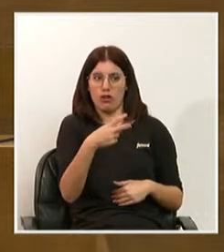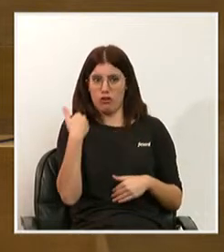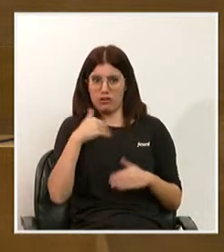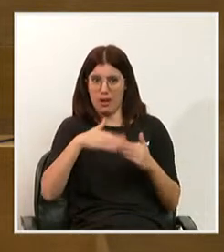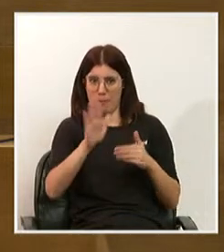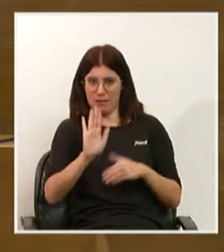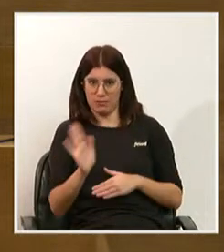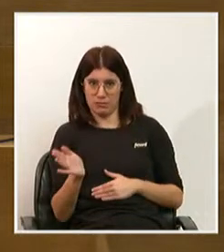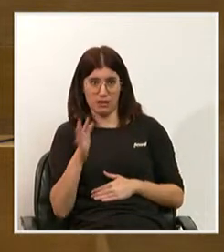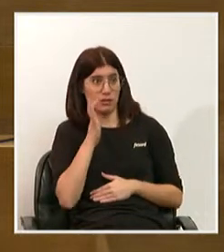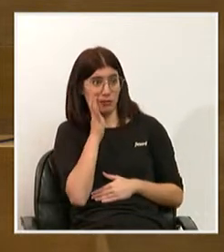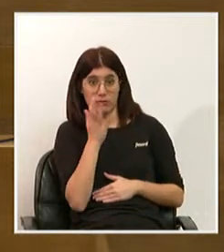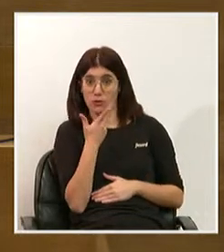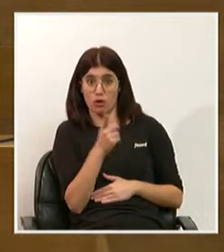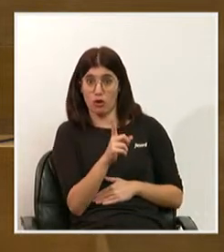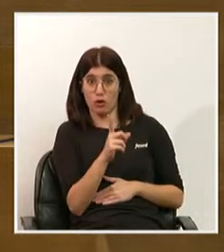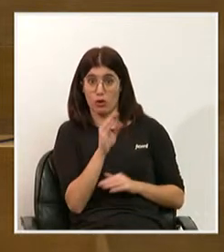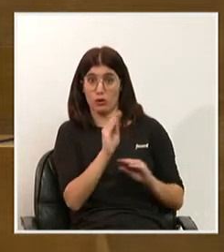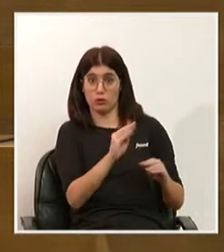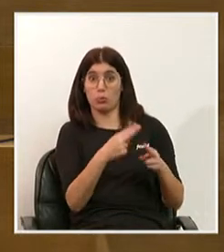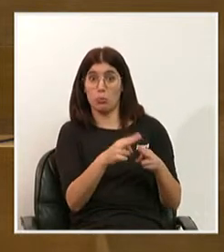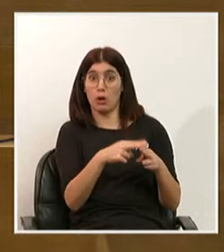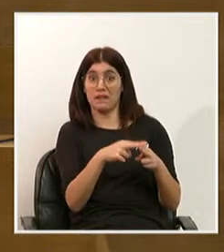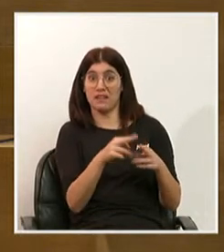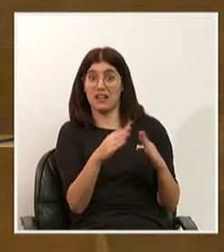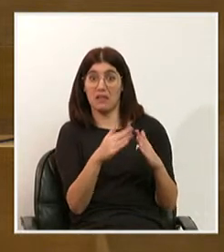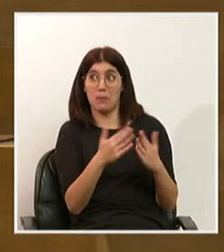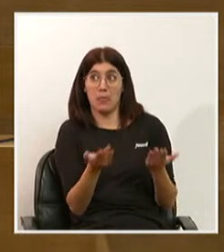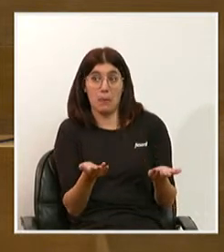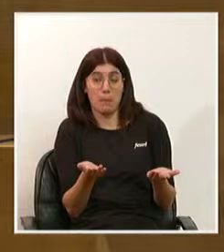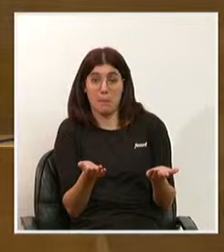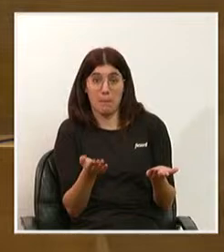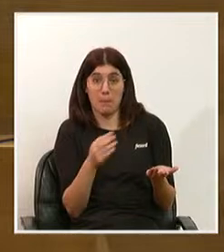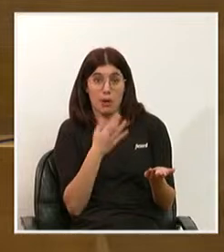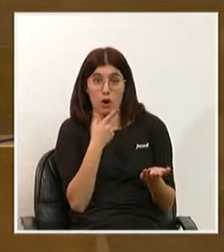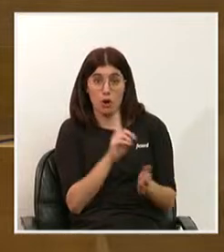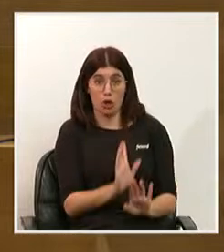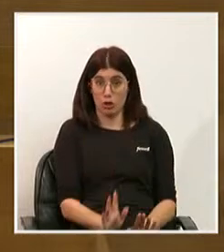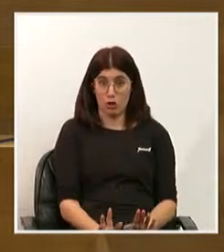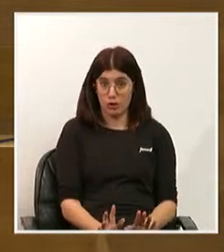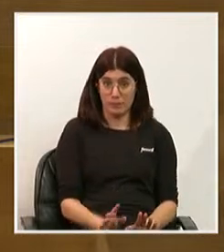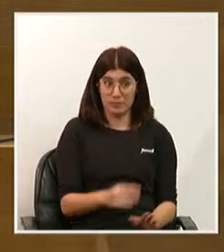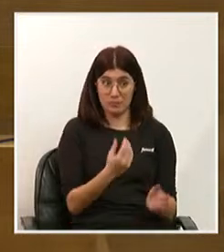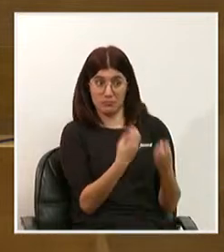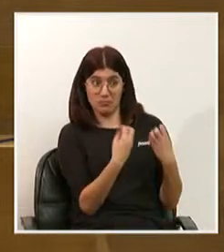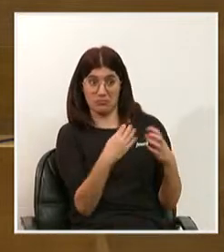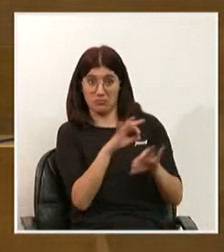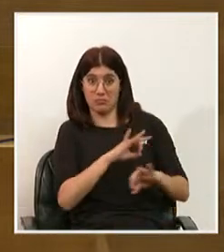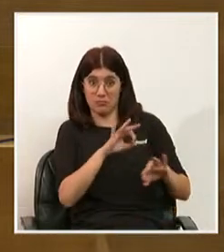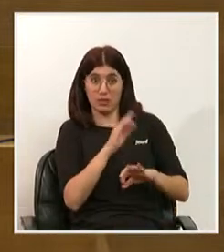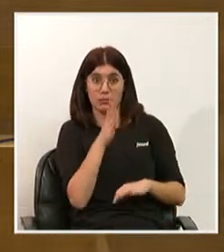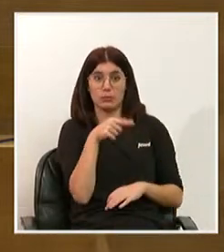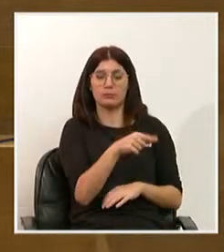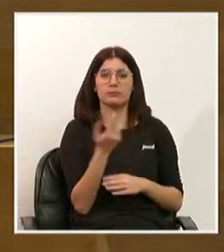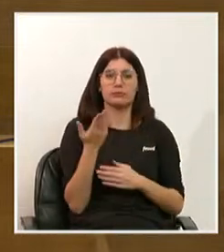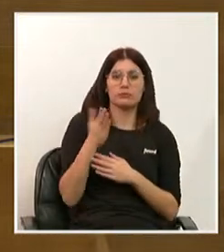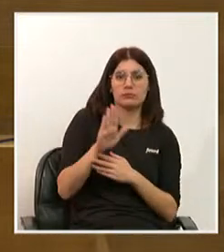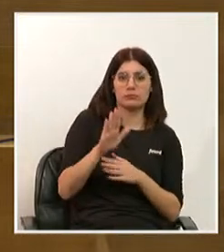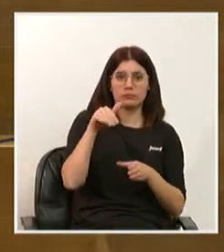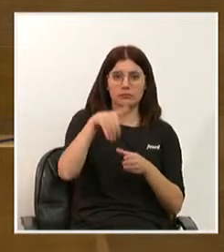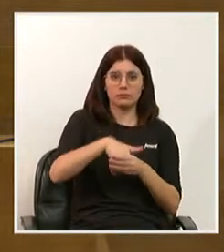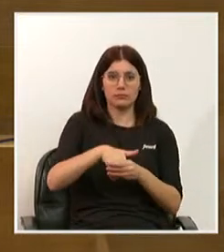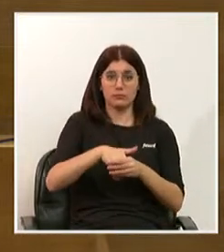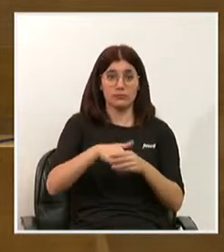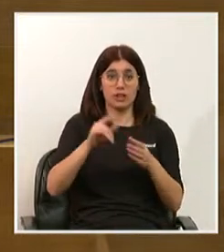no con serlí habit no les con enc no les con cu presentar elec no